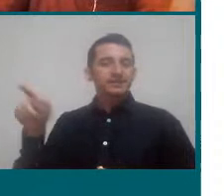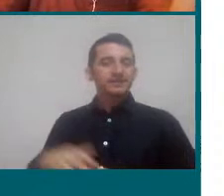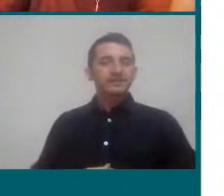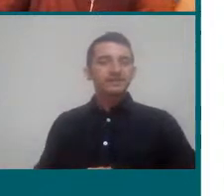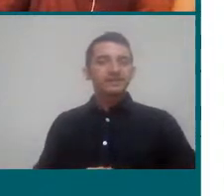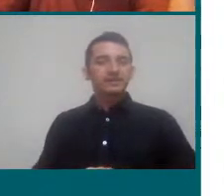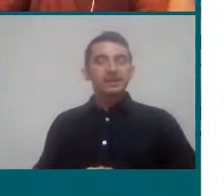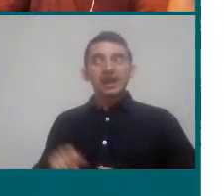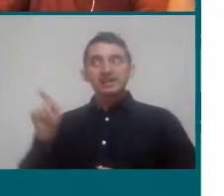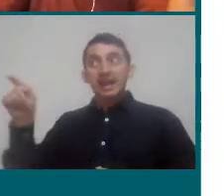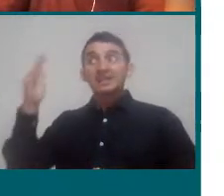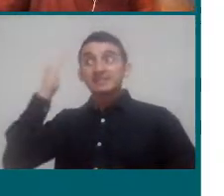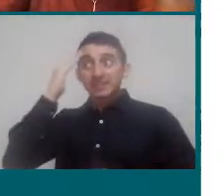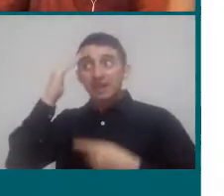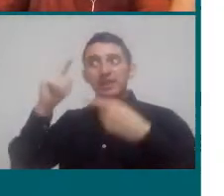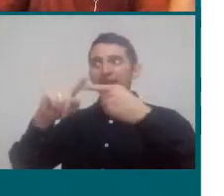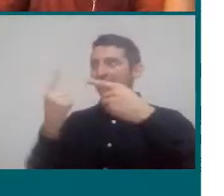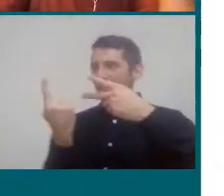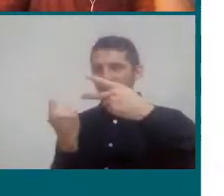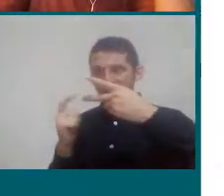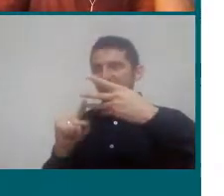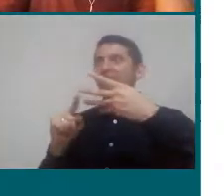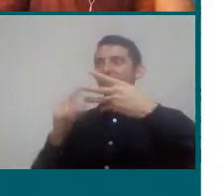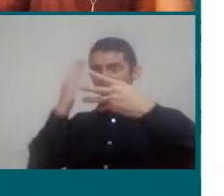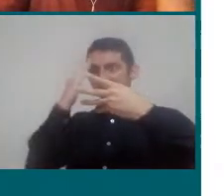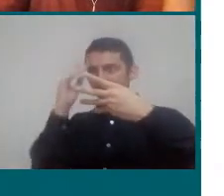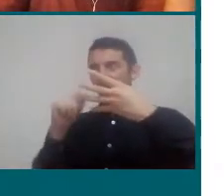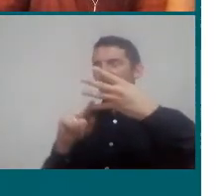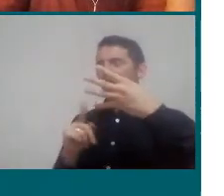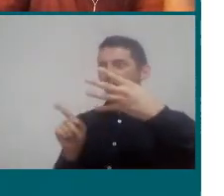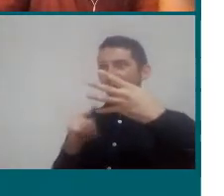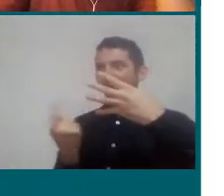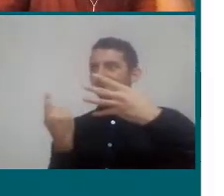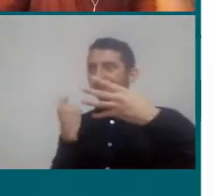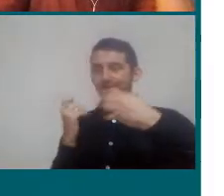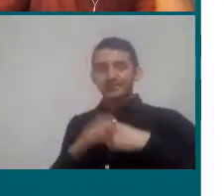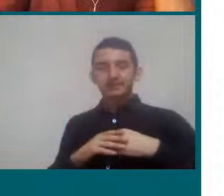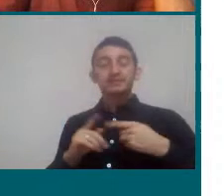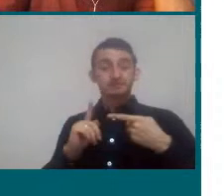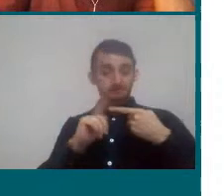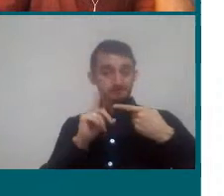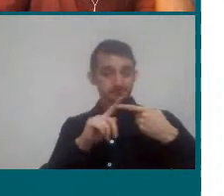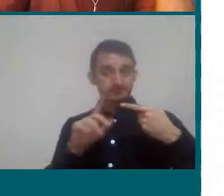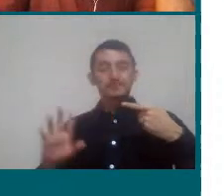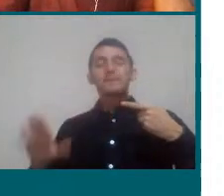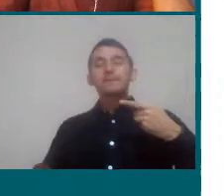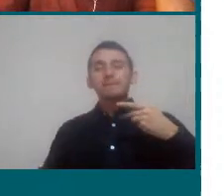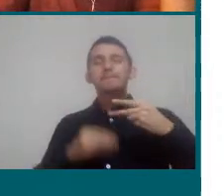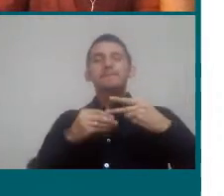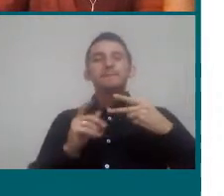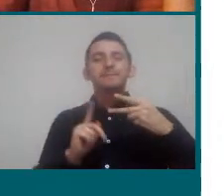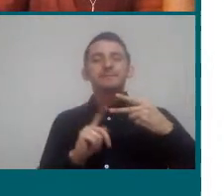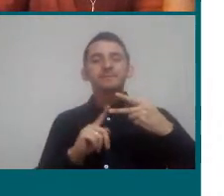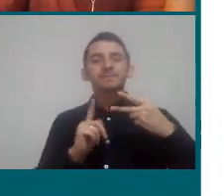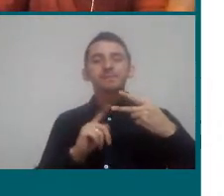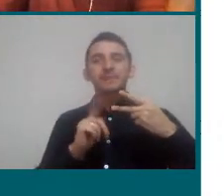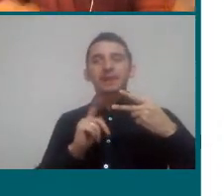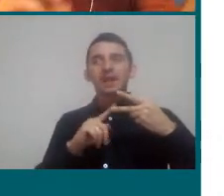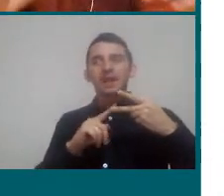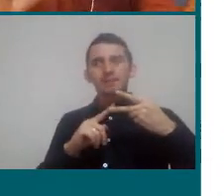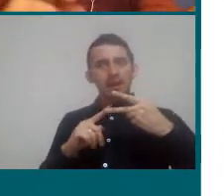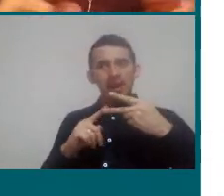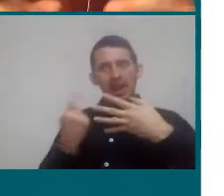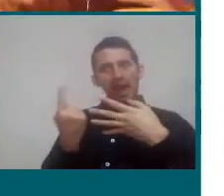lo que sabe y lo que no sabe el alumno, el punto de partida. Nos permite, además, que ese vacío esté